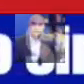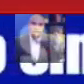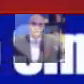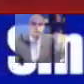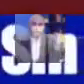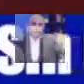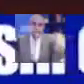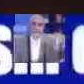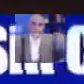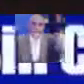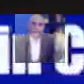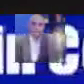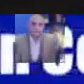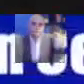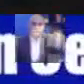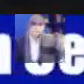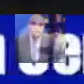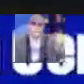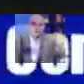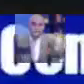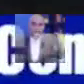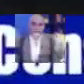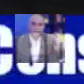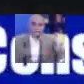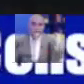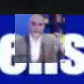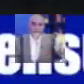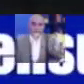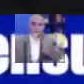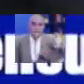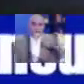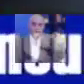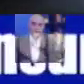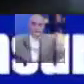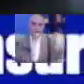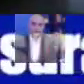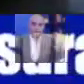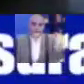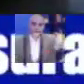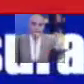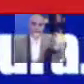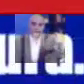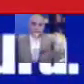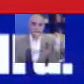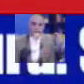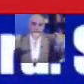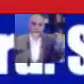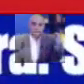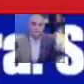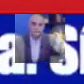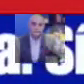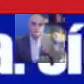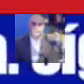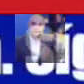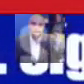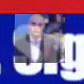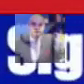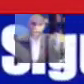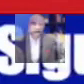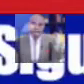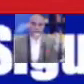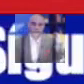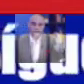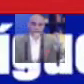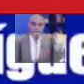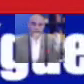salir. Ahorita que me di la paseada de las mañanas en el centro histórico de la Ciudad